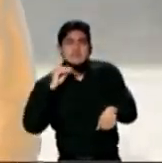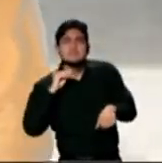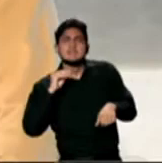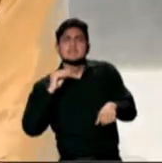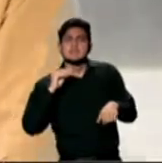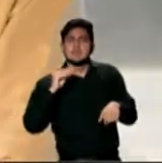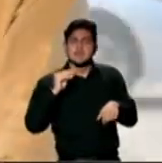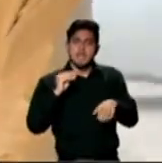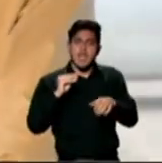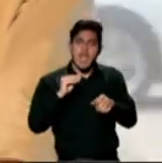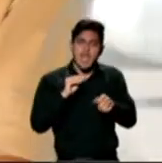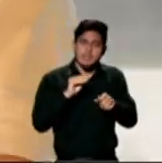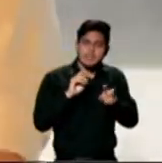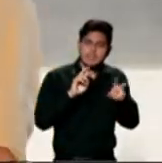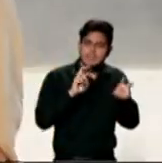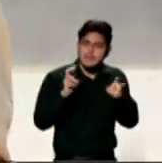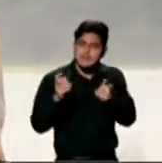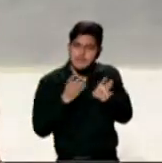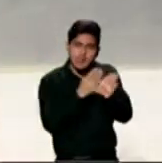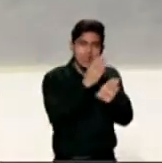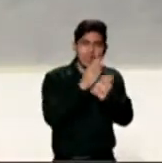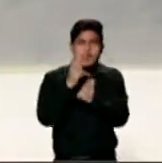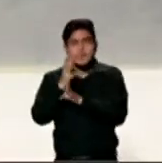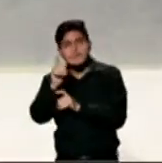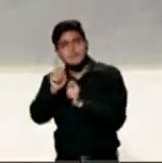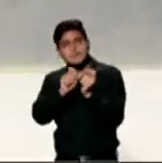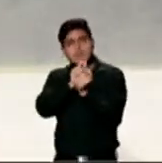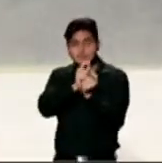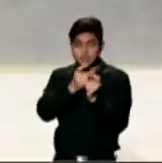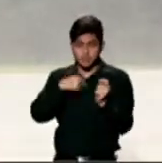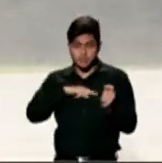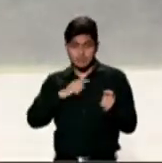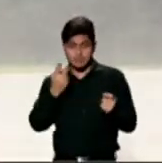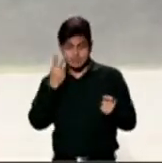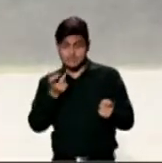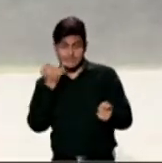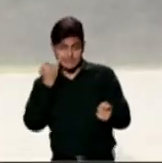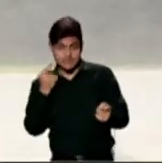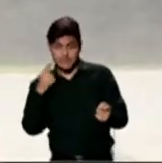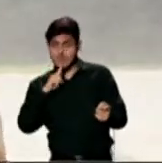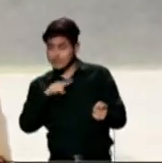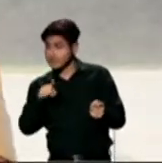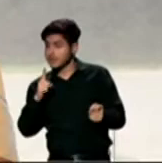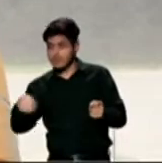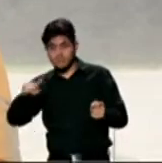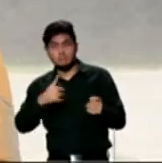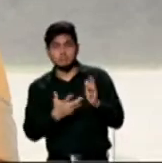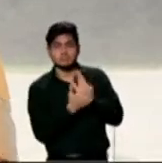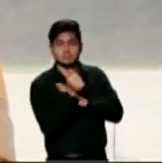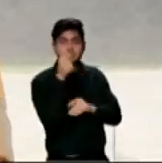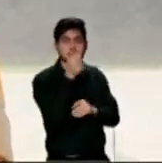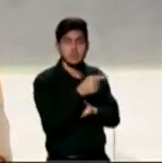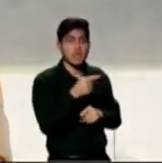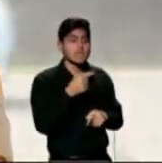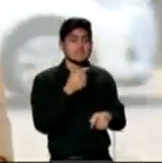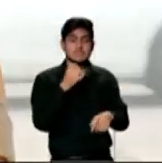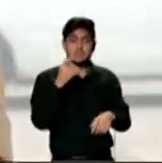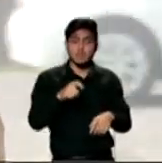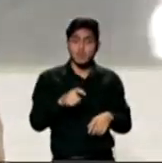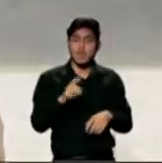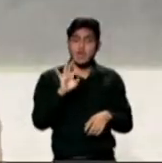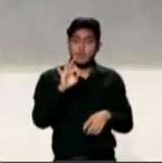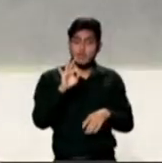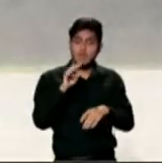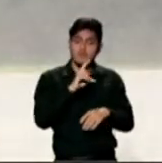unas áreas particulares y poder corroborar que la tienen. ¿Y cuándo usted cree que va a tener esa decisión? Tiene que ser antes del 9. ¿Y